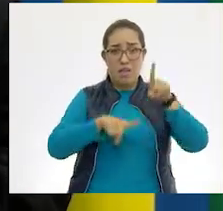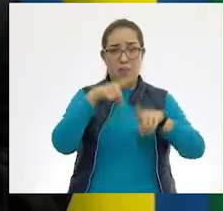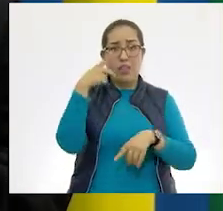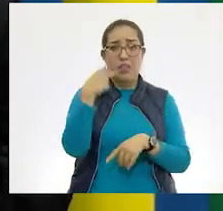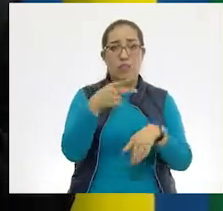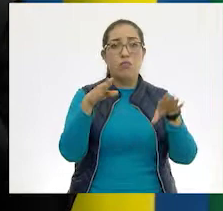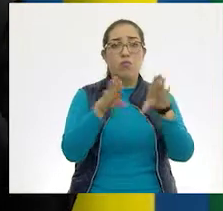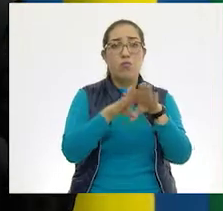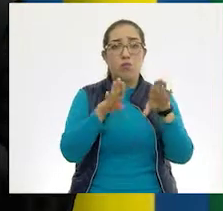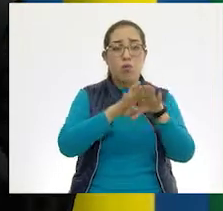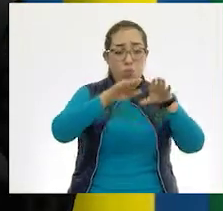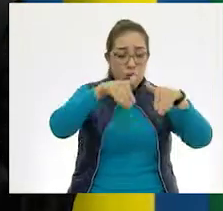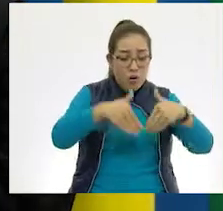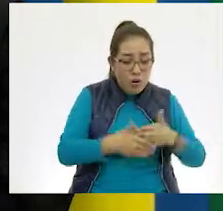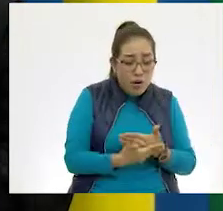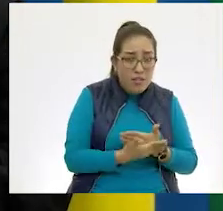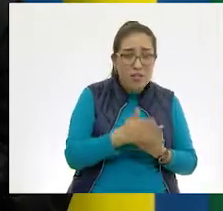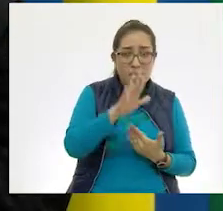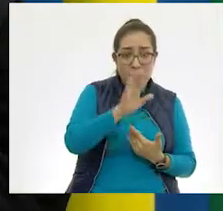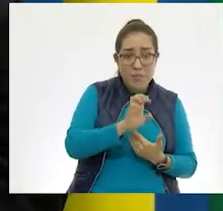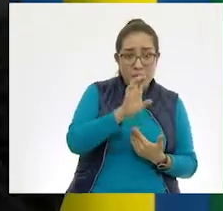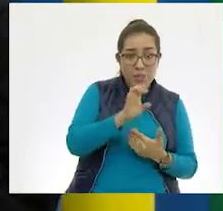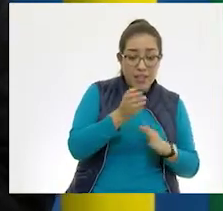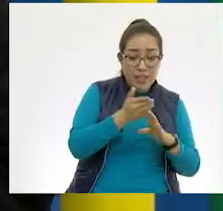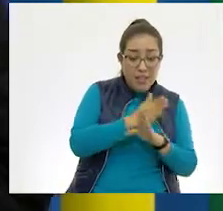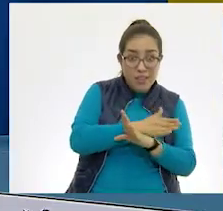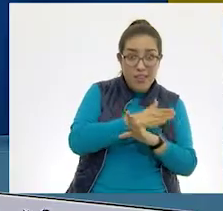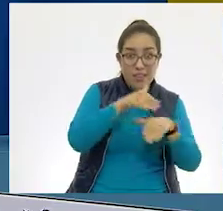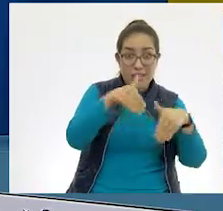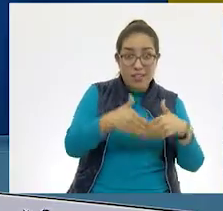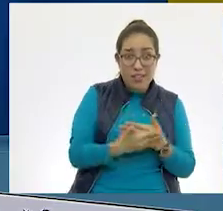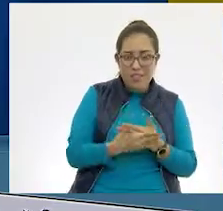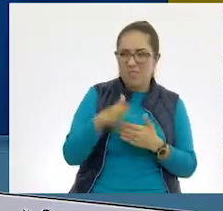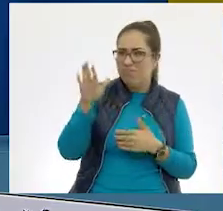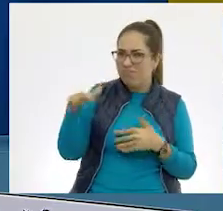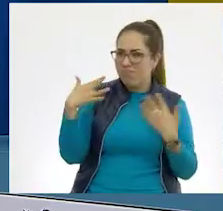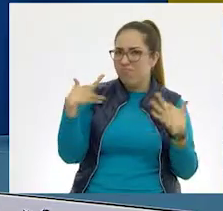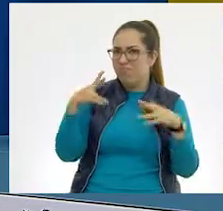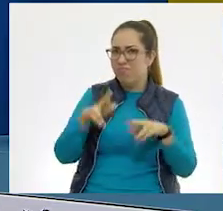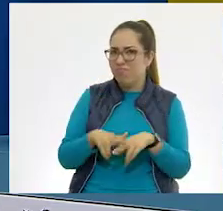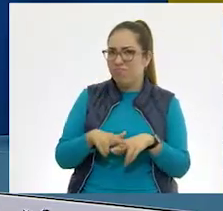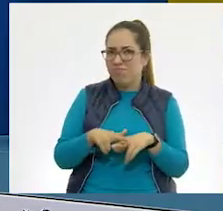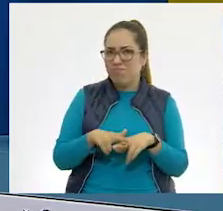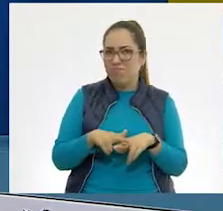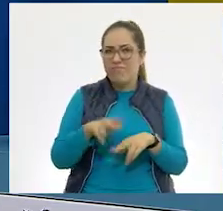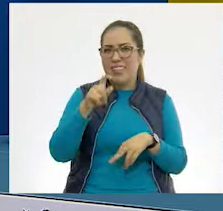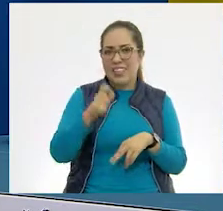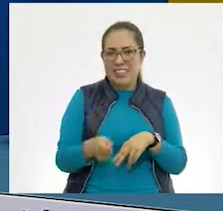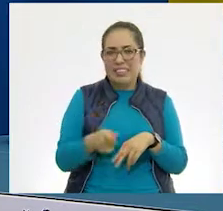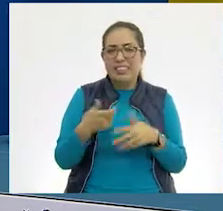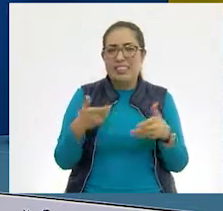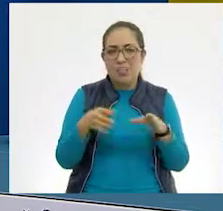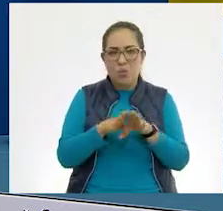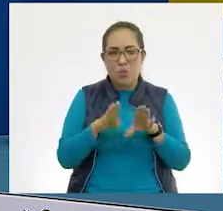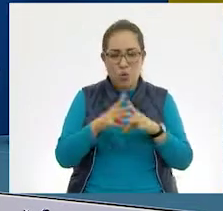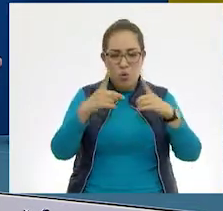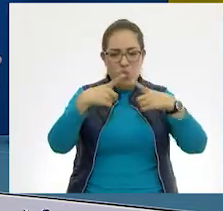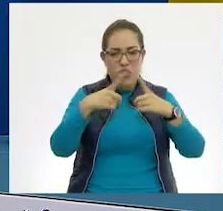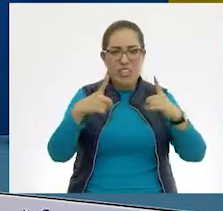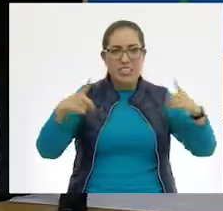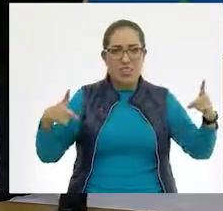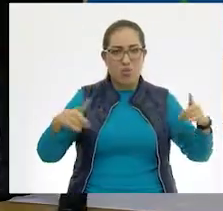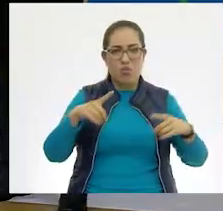que se desarrolla el embrión antes de nacer. Maestro, ¿a qué se refiere con el desarrollo del